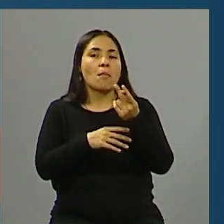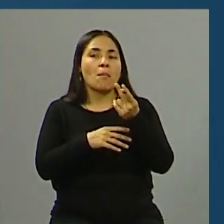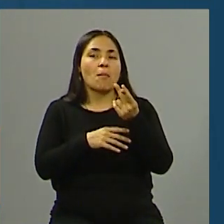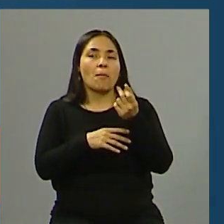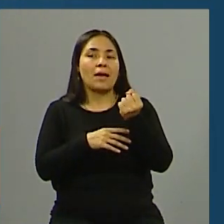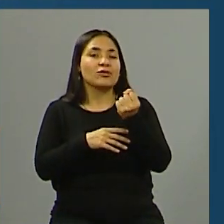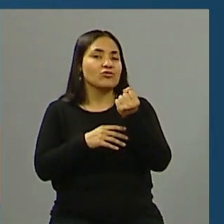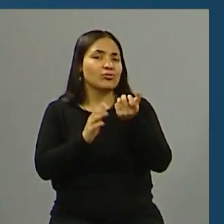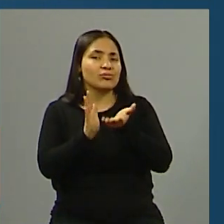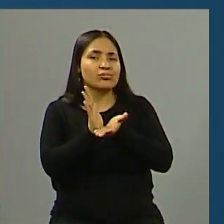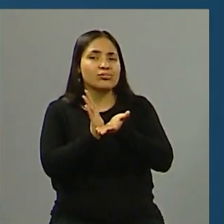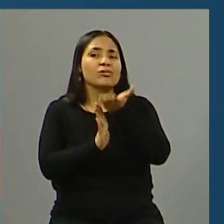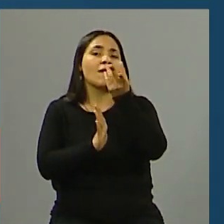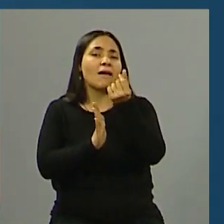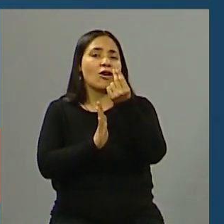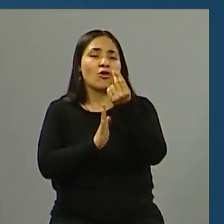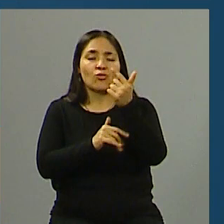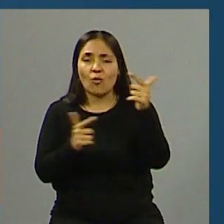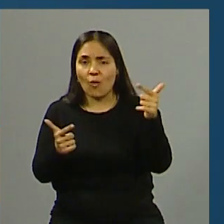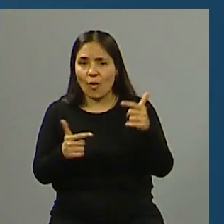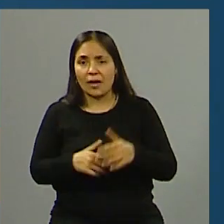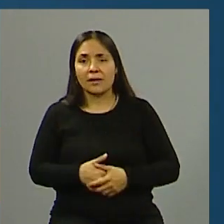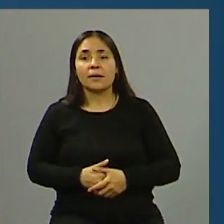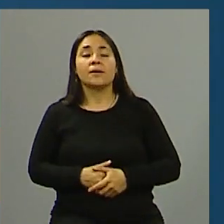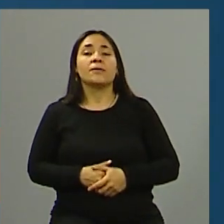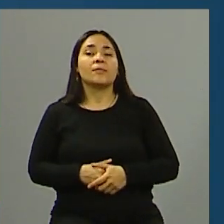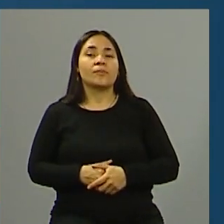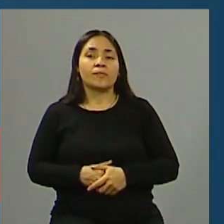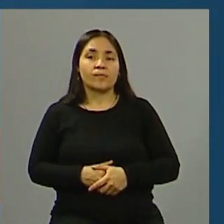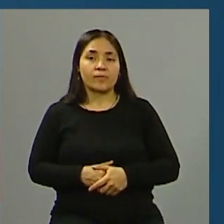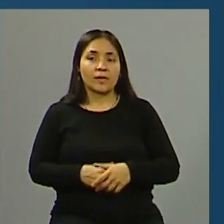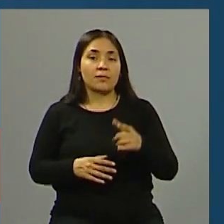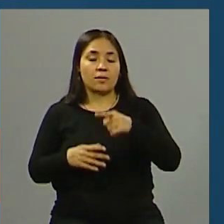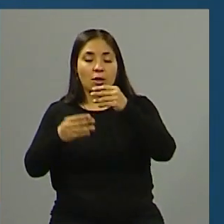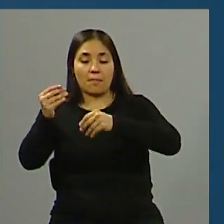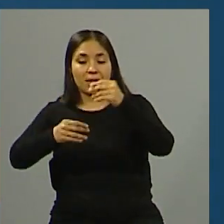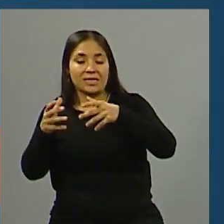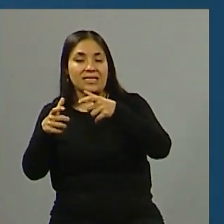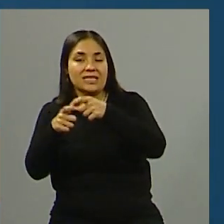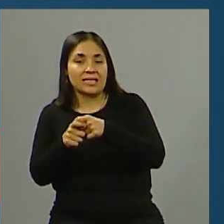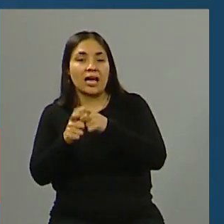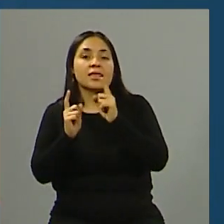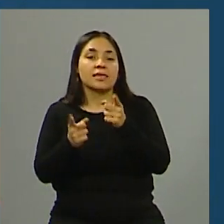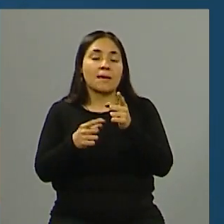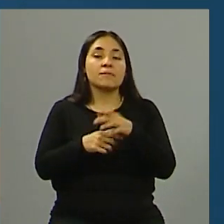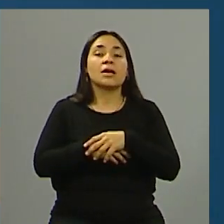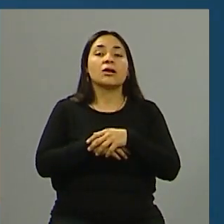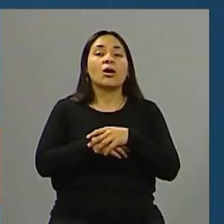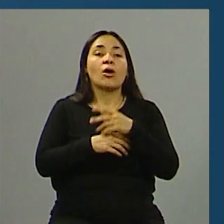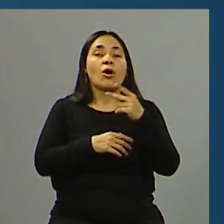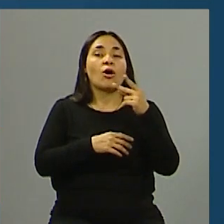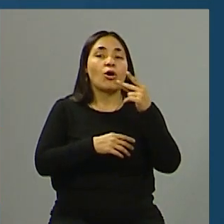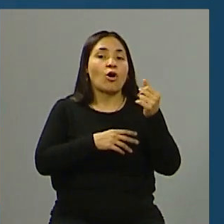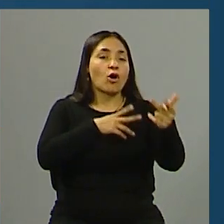no tienen ningún valor, no se agrega valor, al contrario, en términos reales, tanto las pymes como los consumidores, que parte